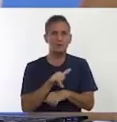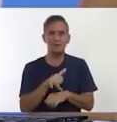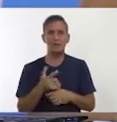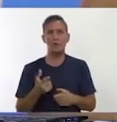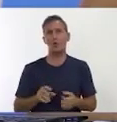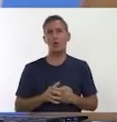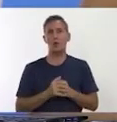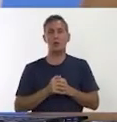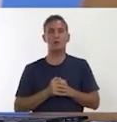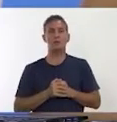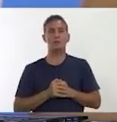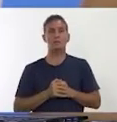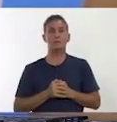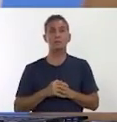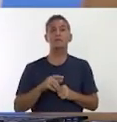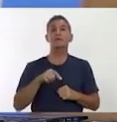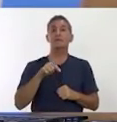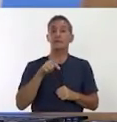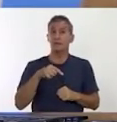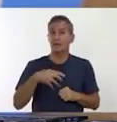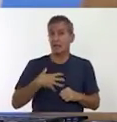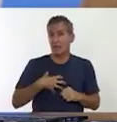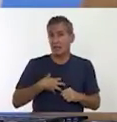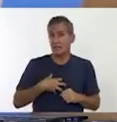igual porque si no, no tiene energía cinética.